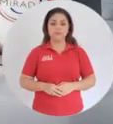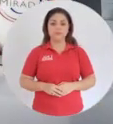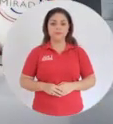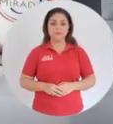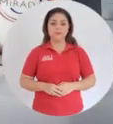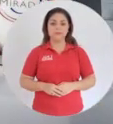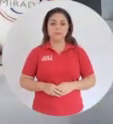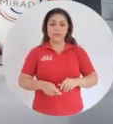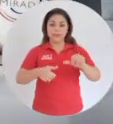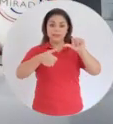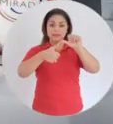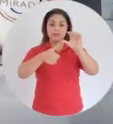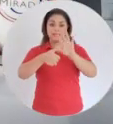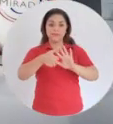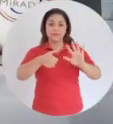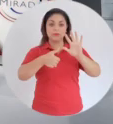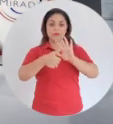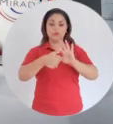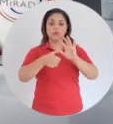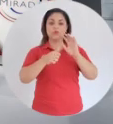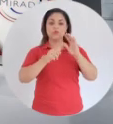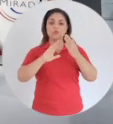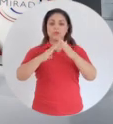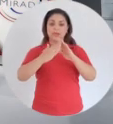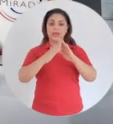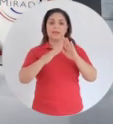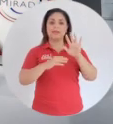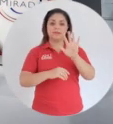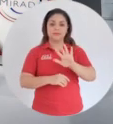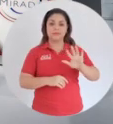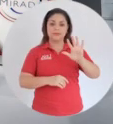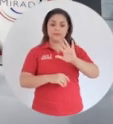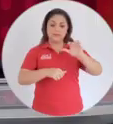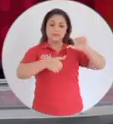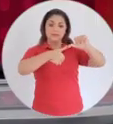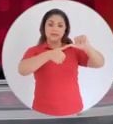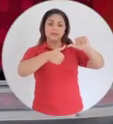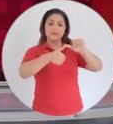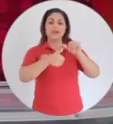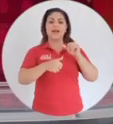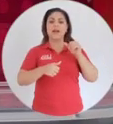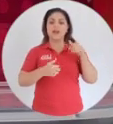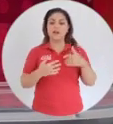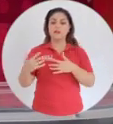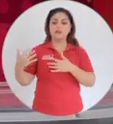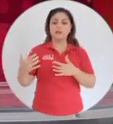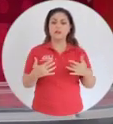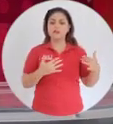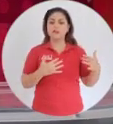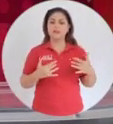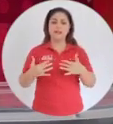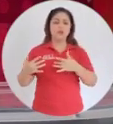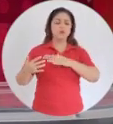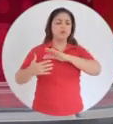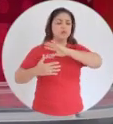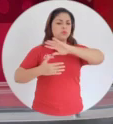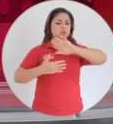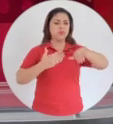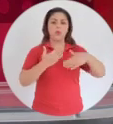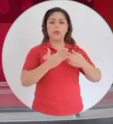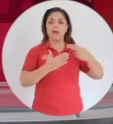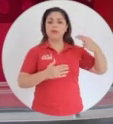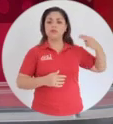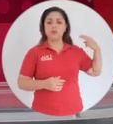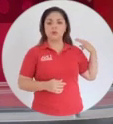Centroamérica, la sociedad centroamericana ha luchado prácticamente durante toda su historia,